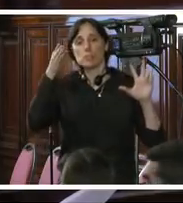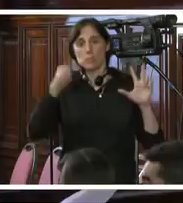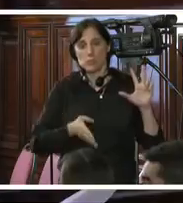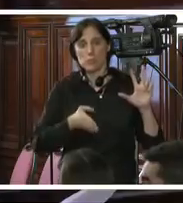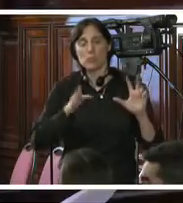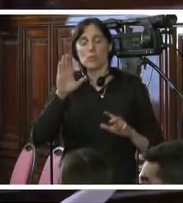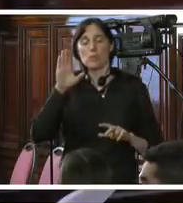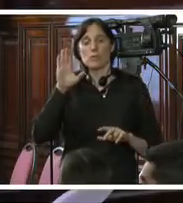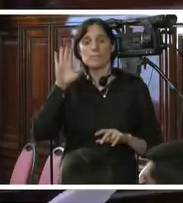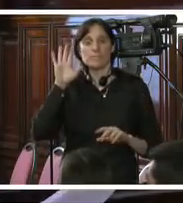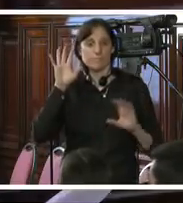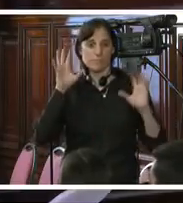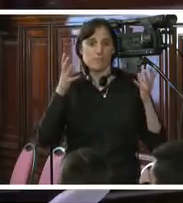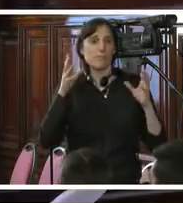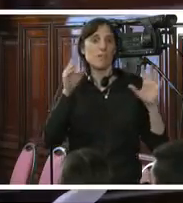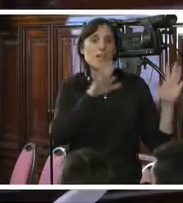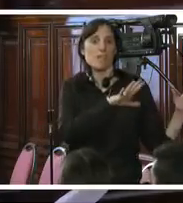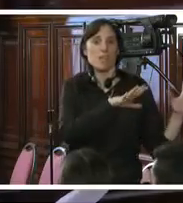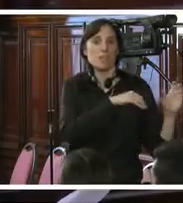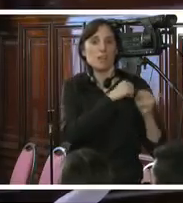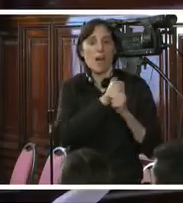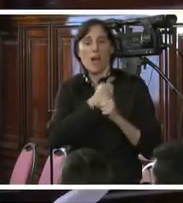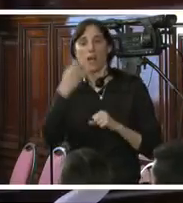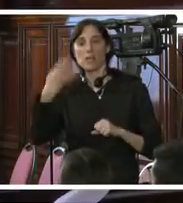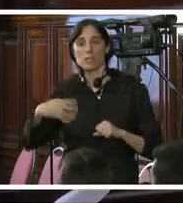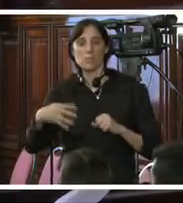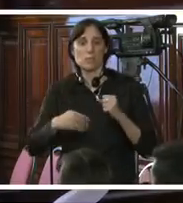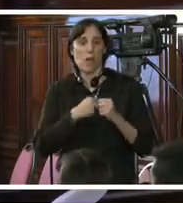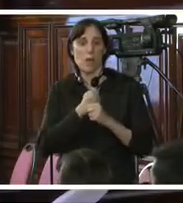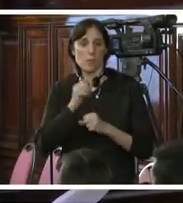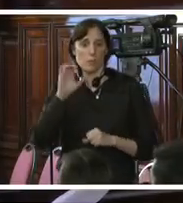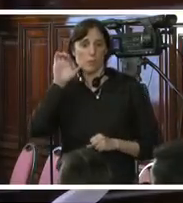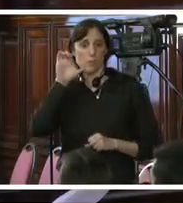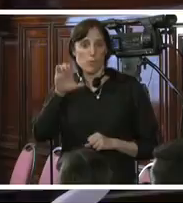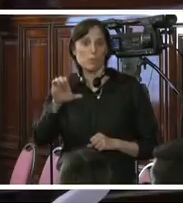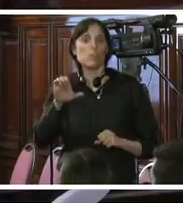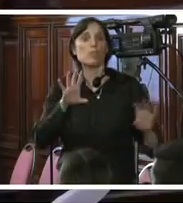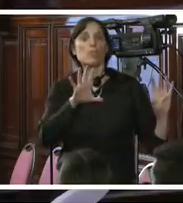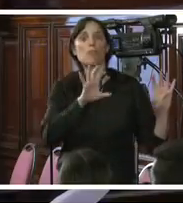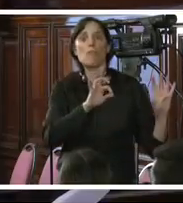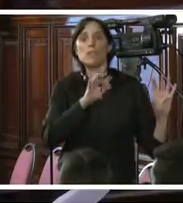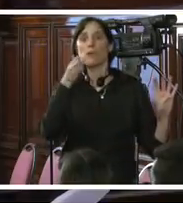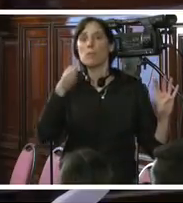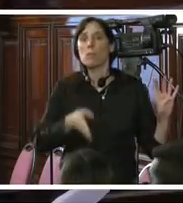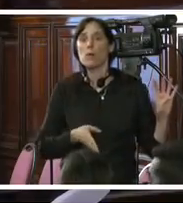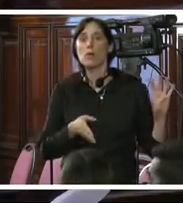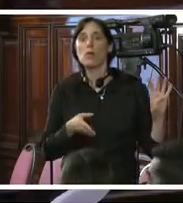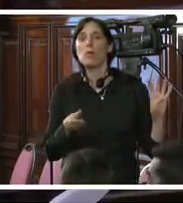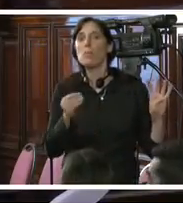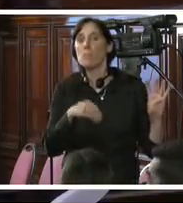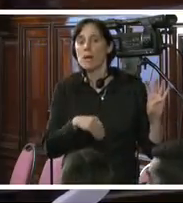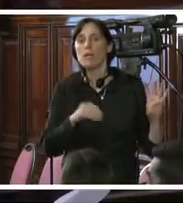edad se concentra entre los 10 y 14 años. Y el 90% de estos casos